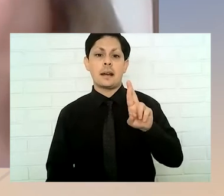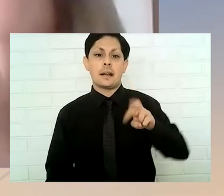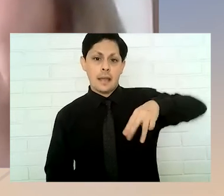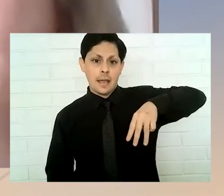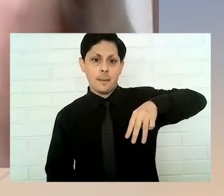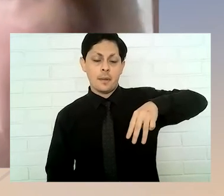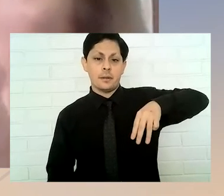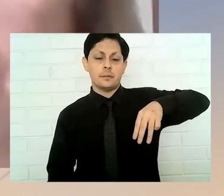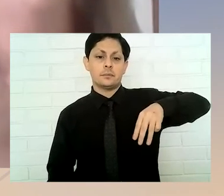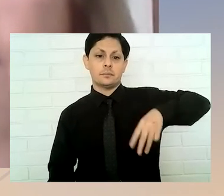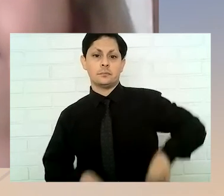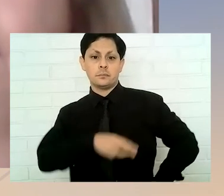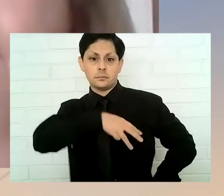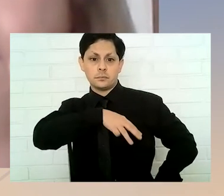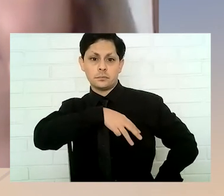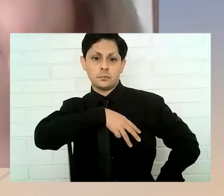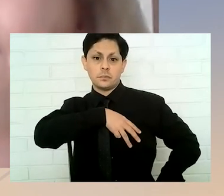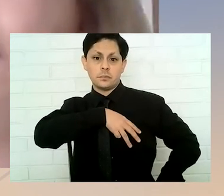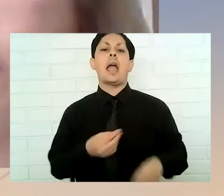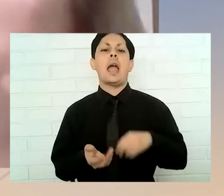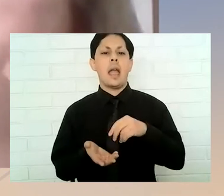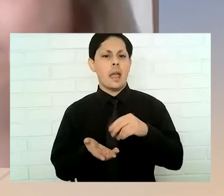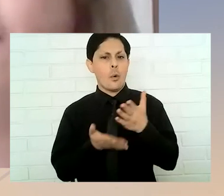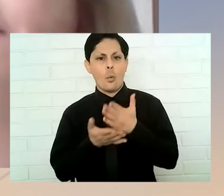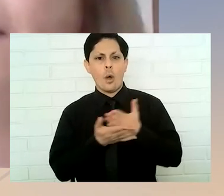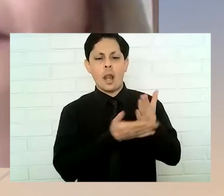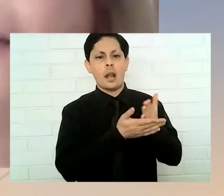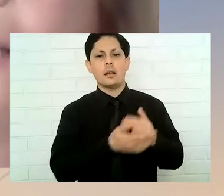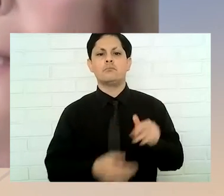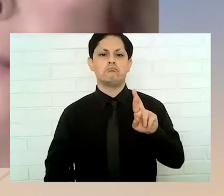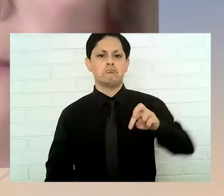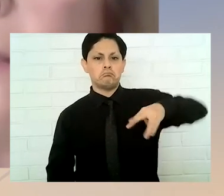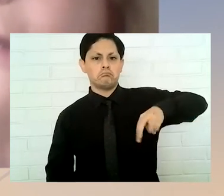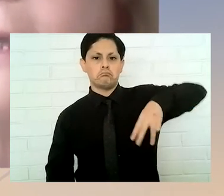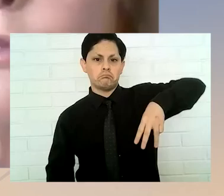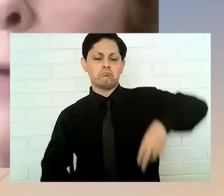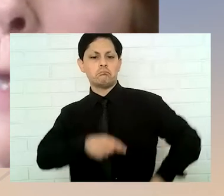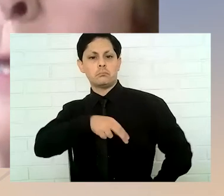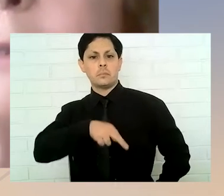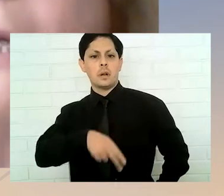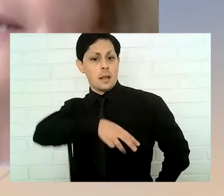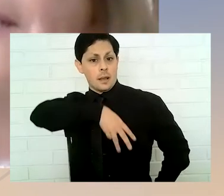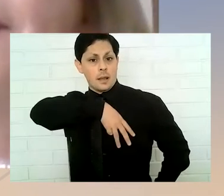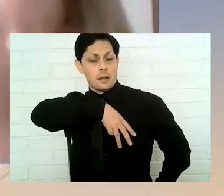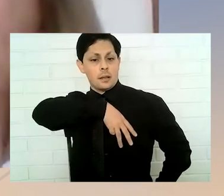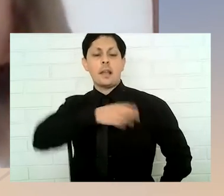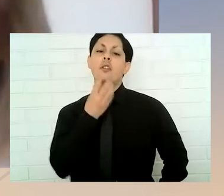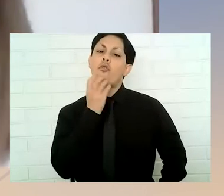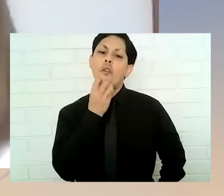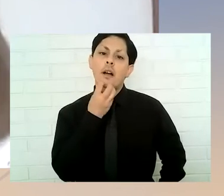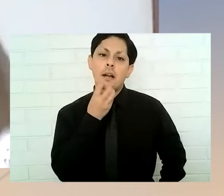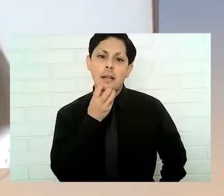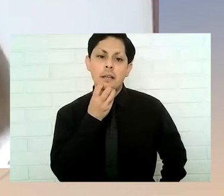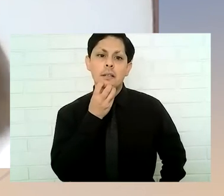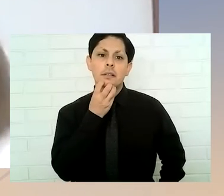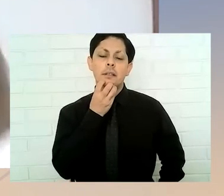escuelas públicas y privadas en la región metropolitana, en Antofagasta,